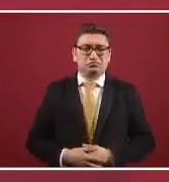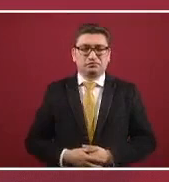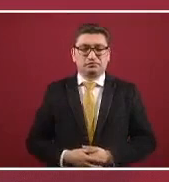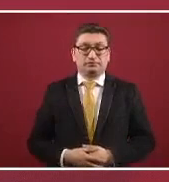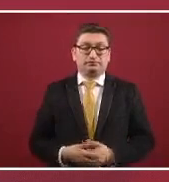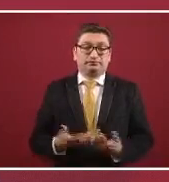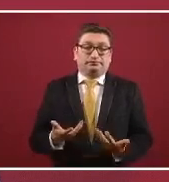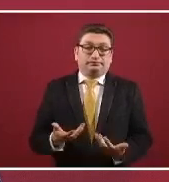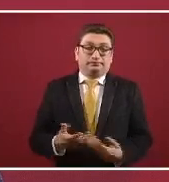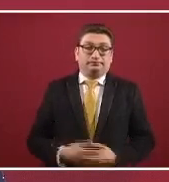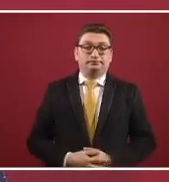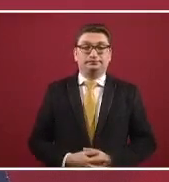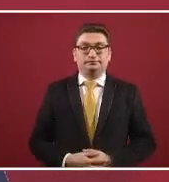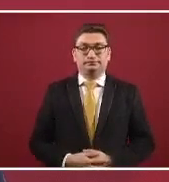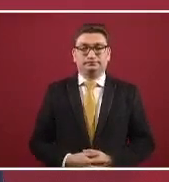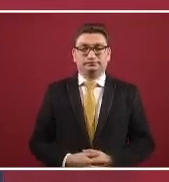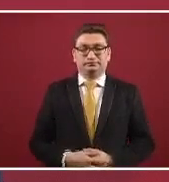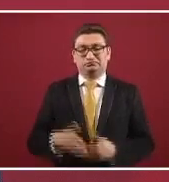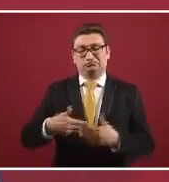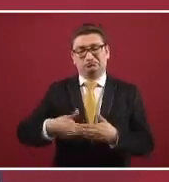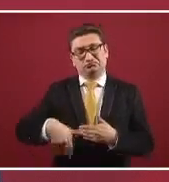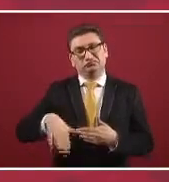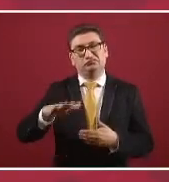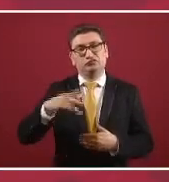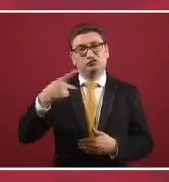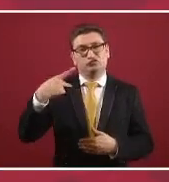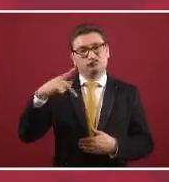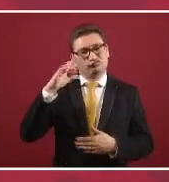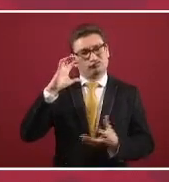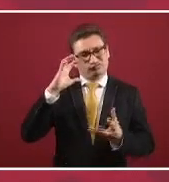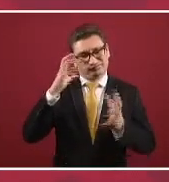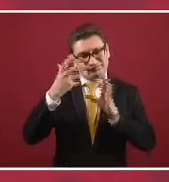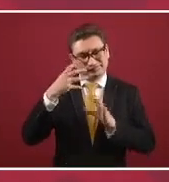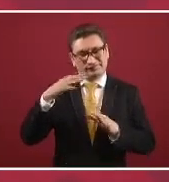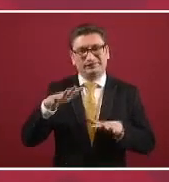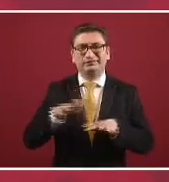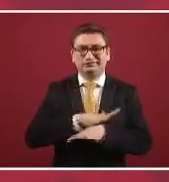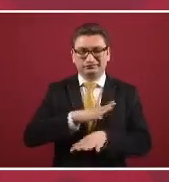Ojalá y cambien de parecer.